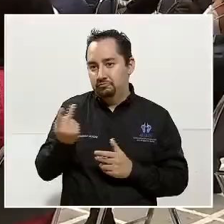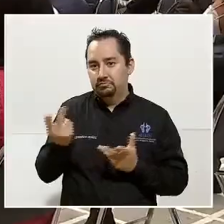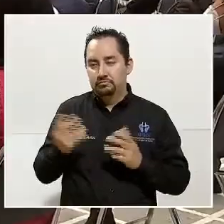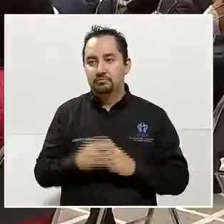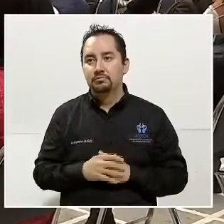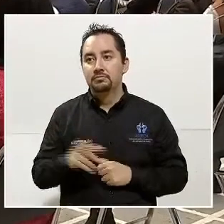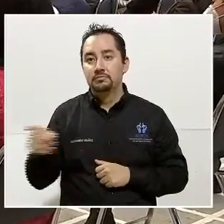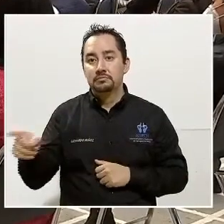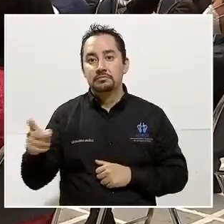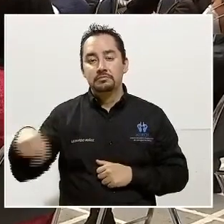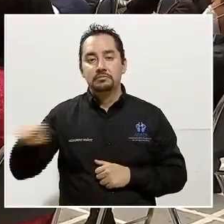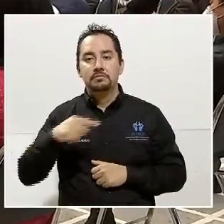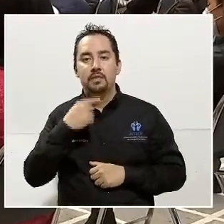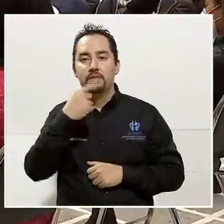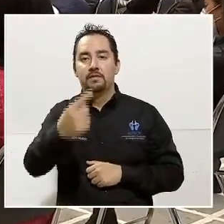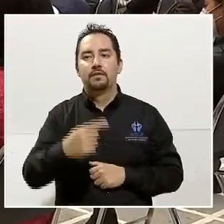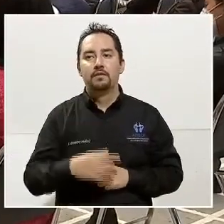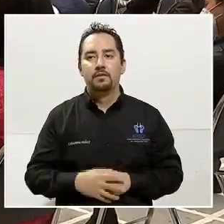diciendo